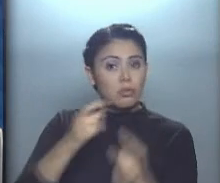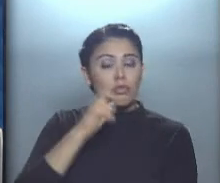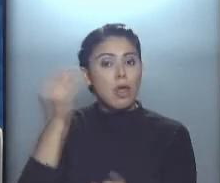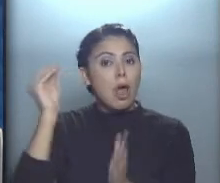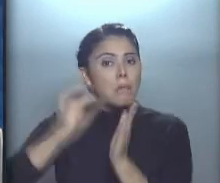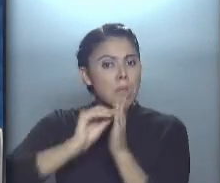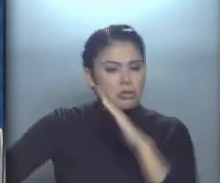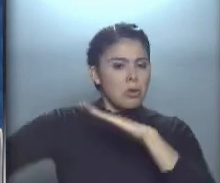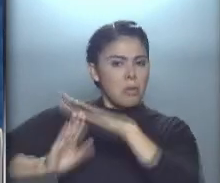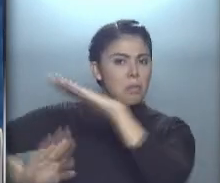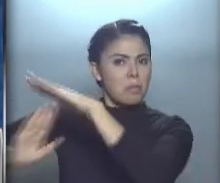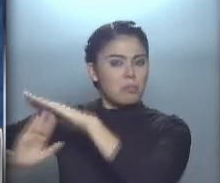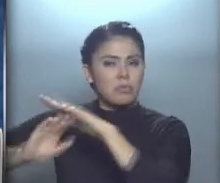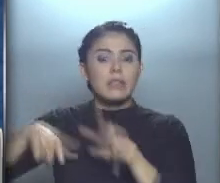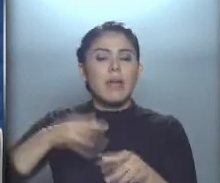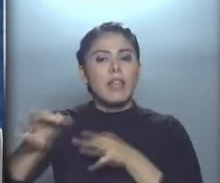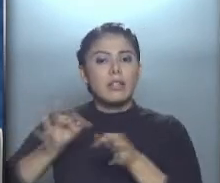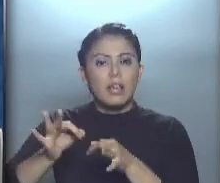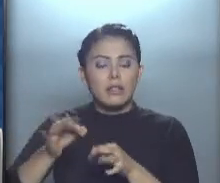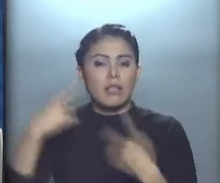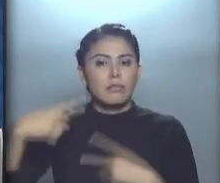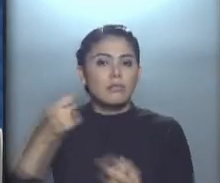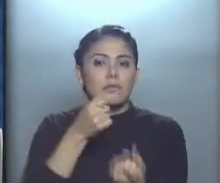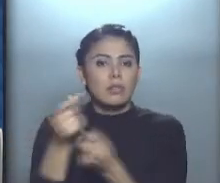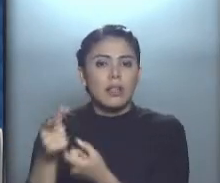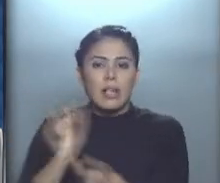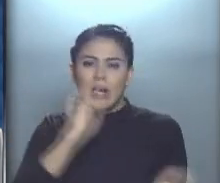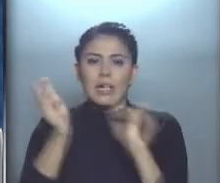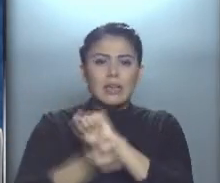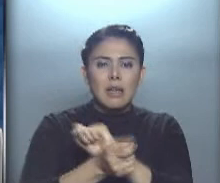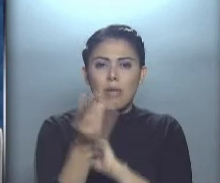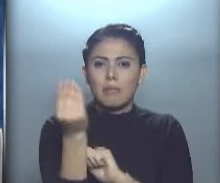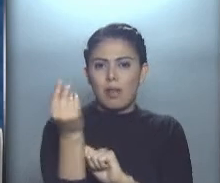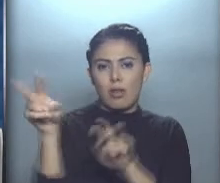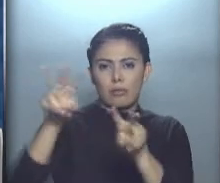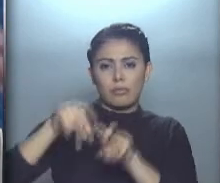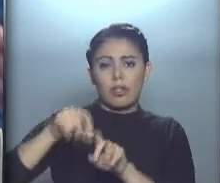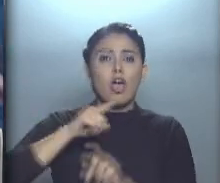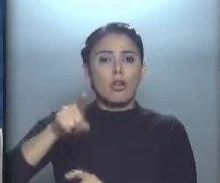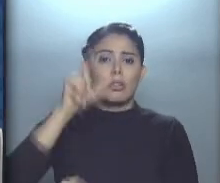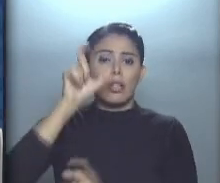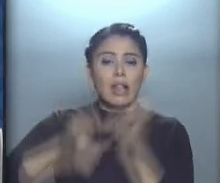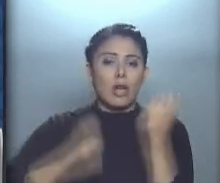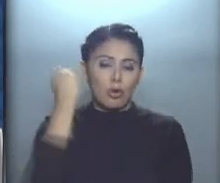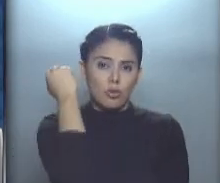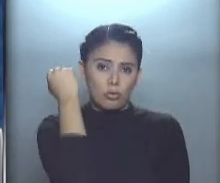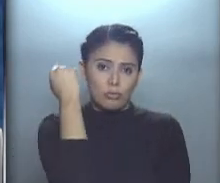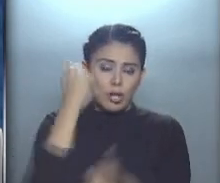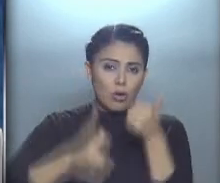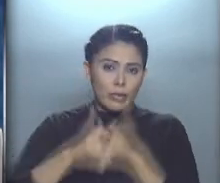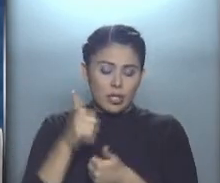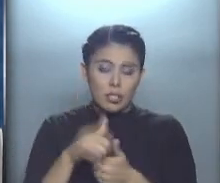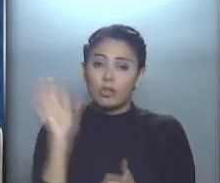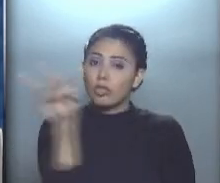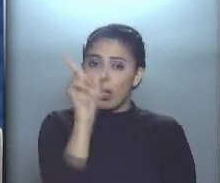precios monopólicos y estrategias de abastecimiento que distorsionan la cadena de valor y que afectan la competitividad de la economía. Porque en